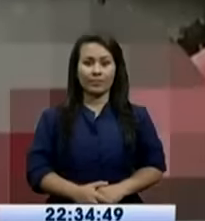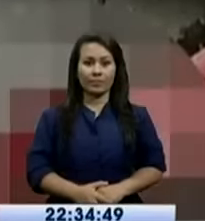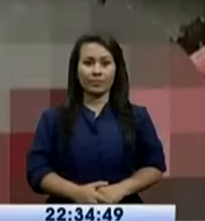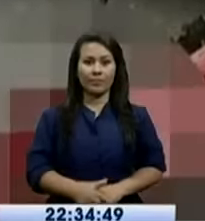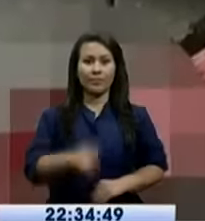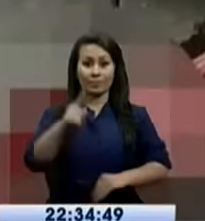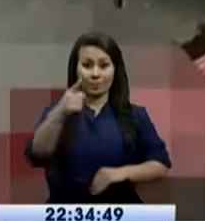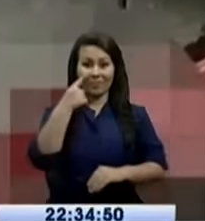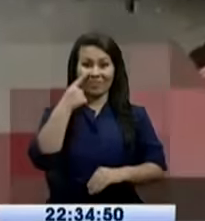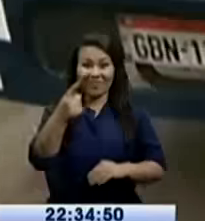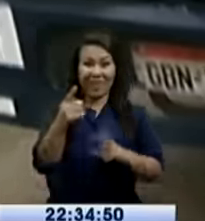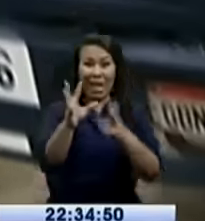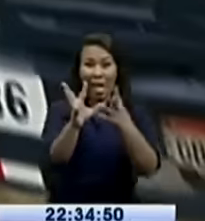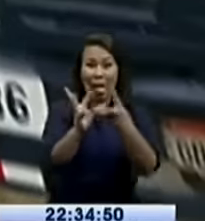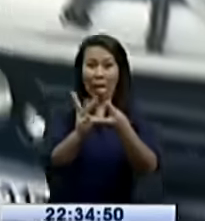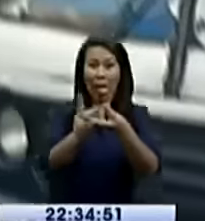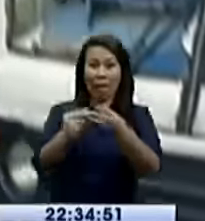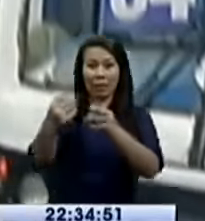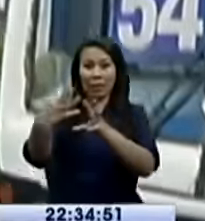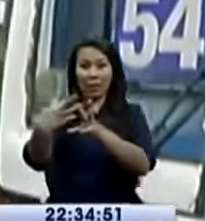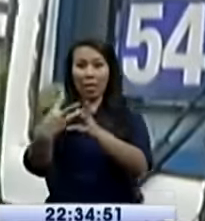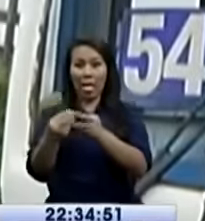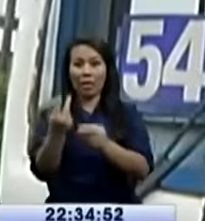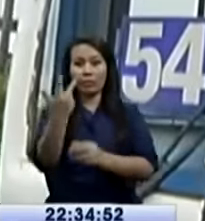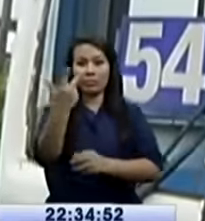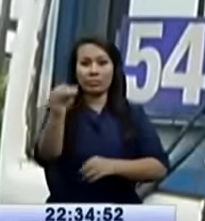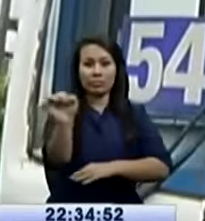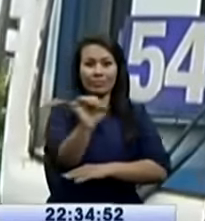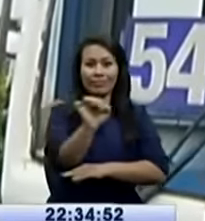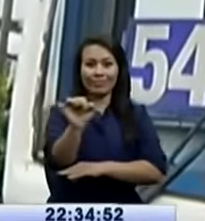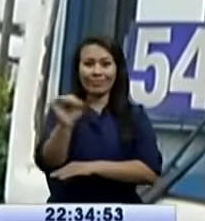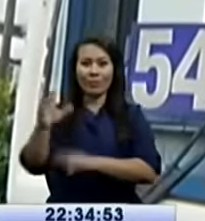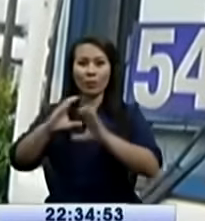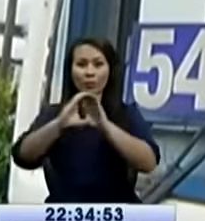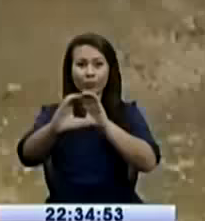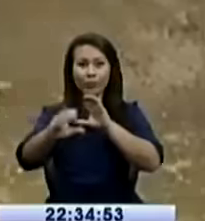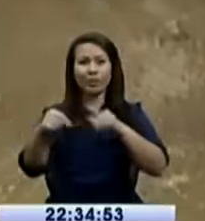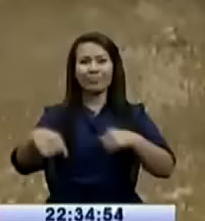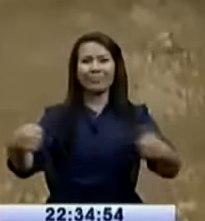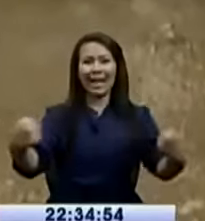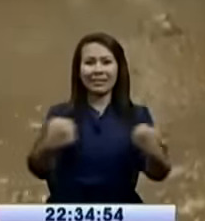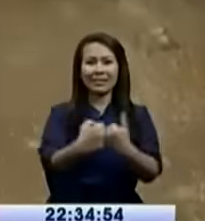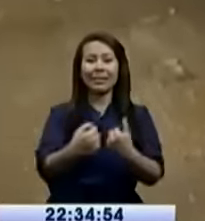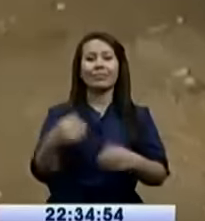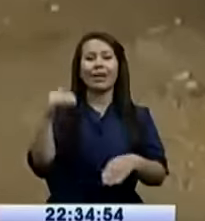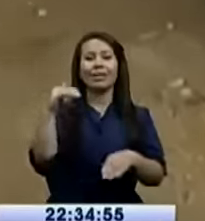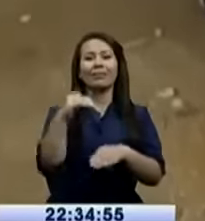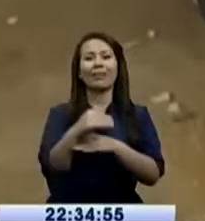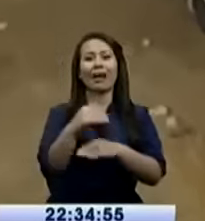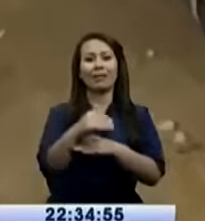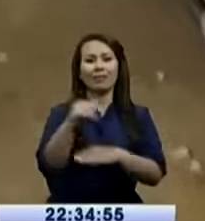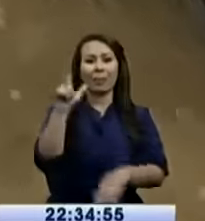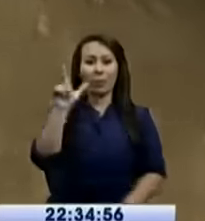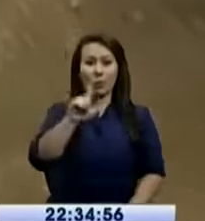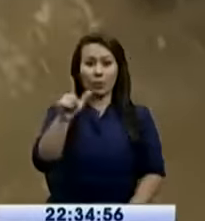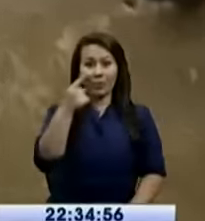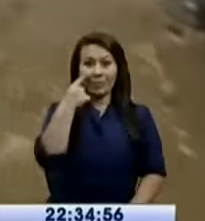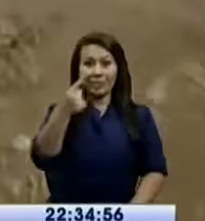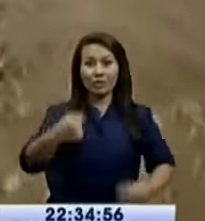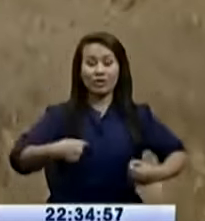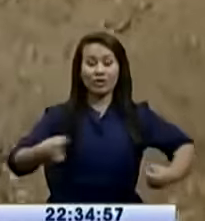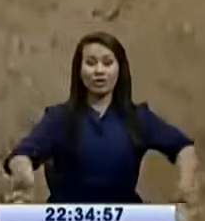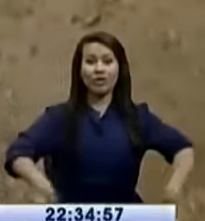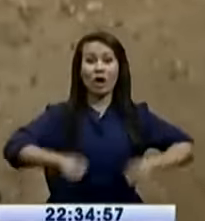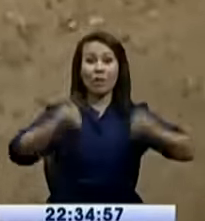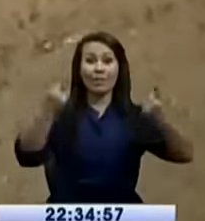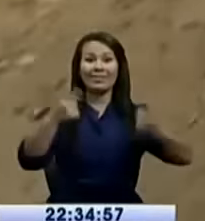En estas condiciones fue como terminaron los tres vehículos involucrados en el accidente que la tarde de este lunes sorprendió a quienes